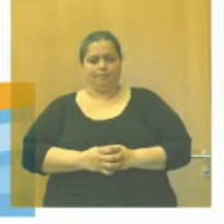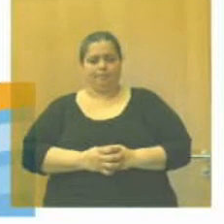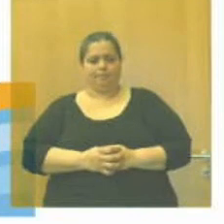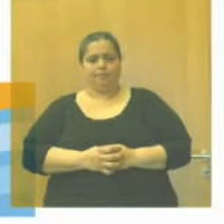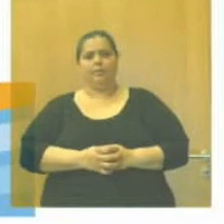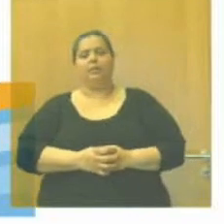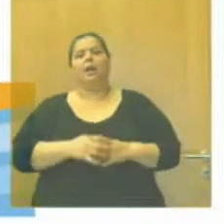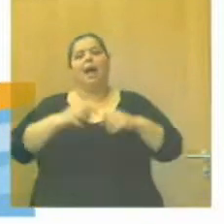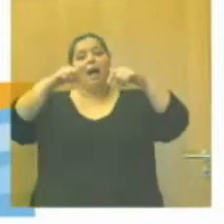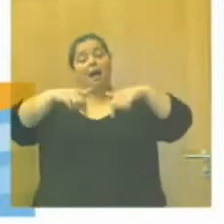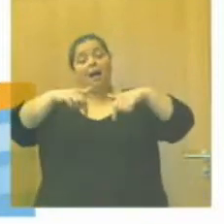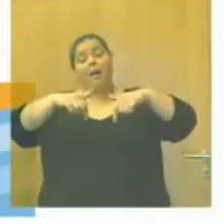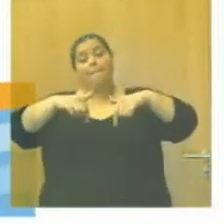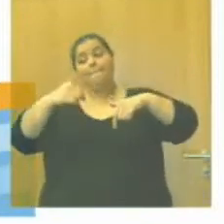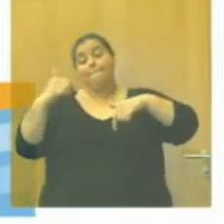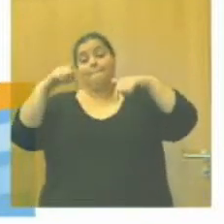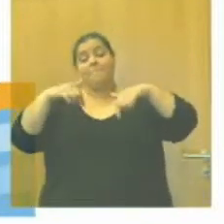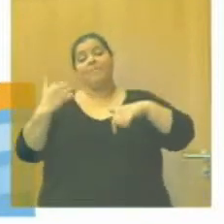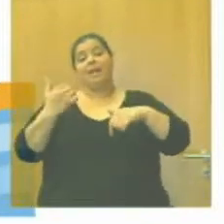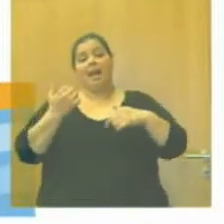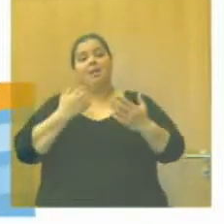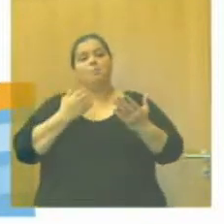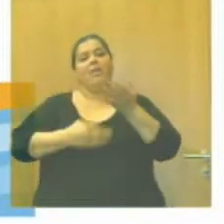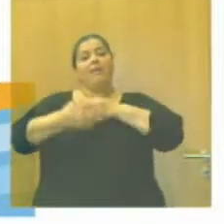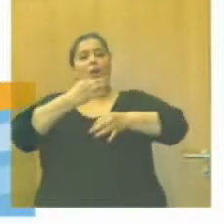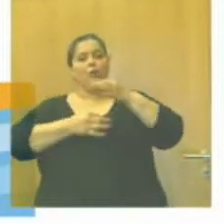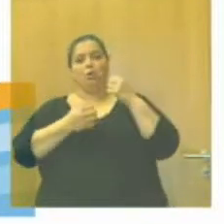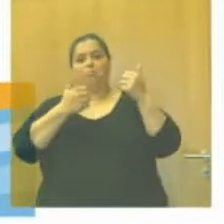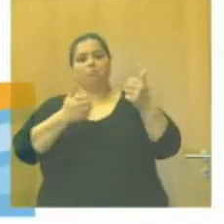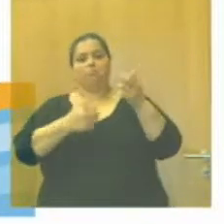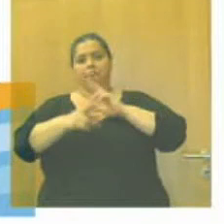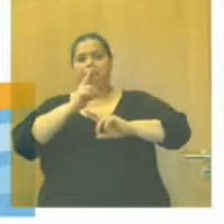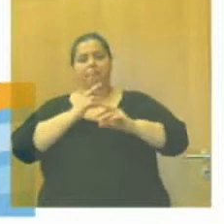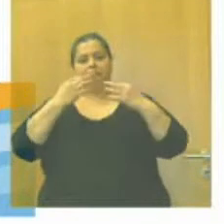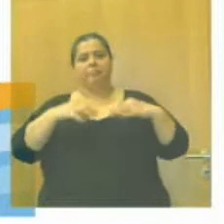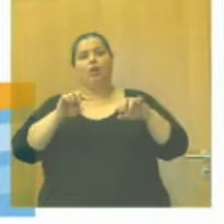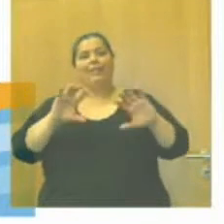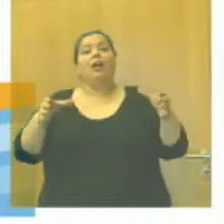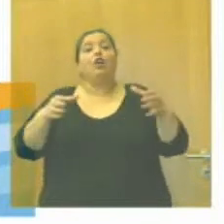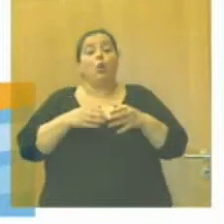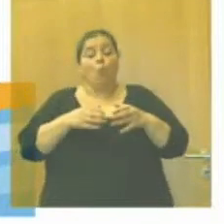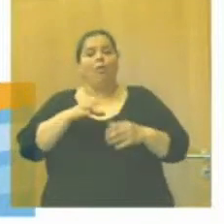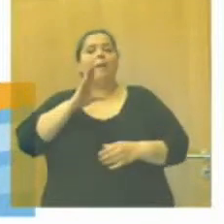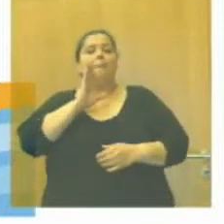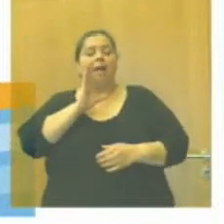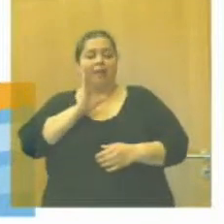Aquí tuvimos un feedback muy interesante, la retroalimentación con este grupo de